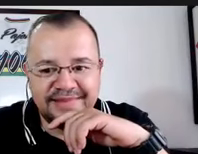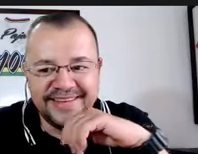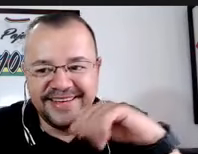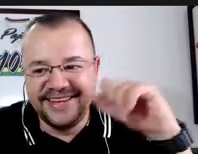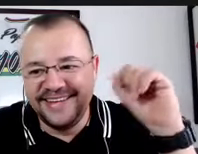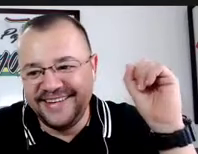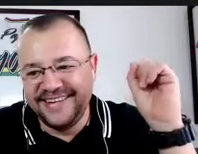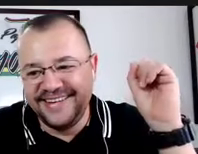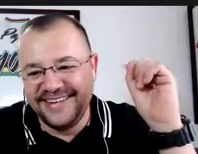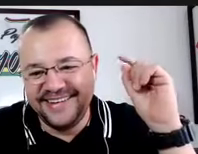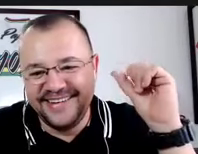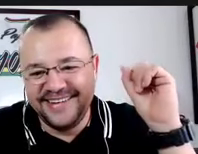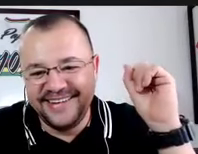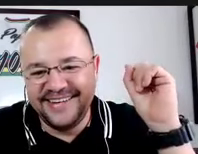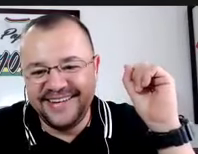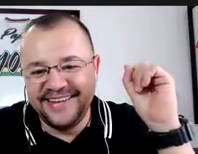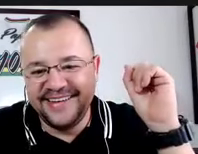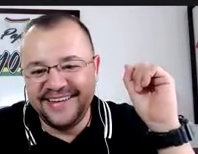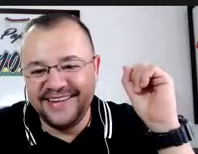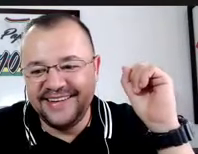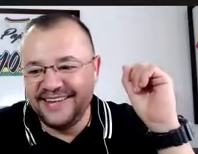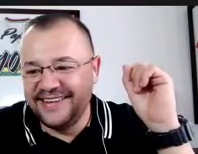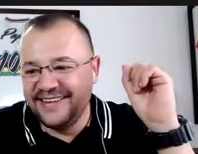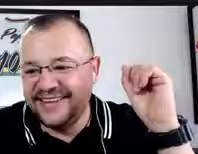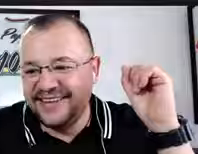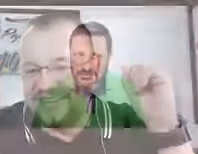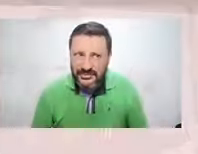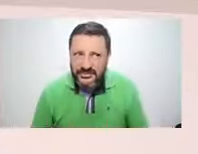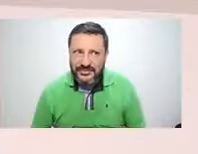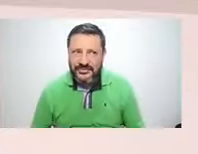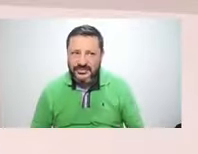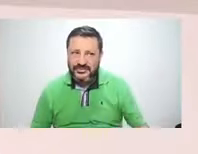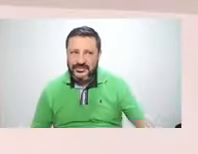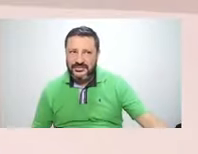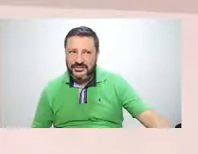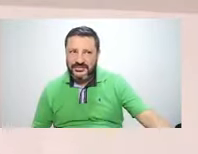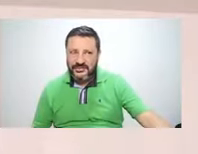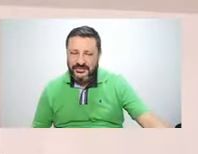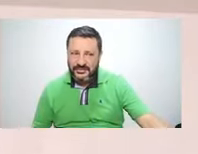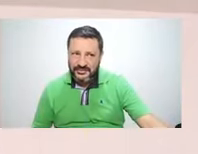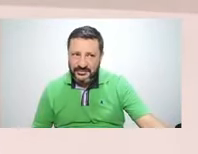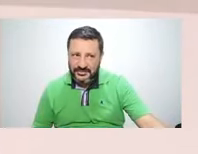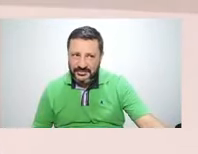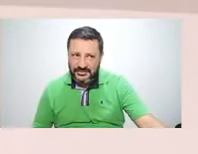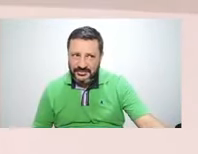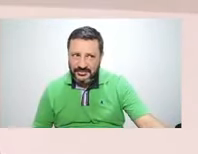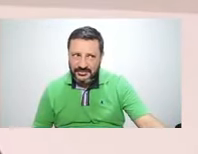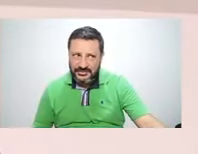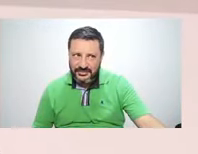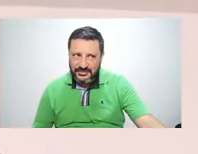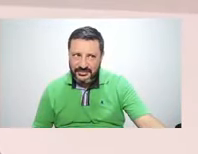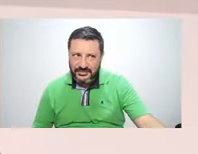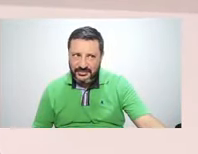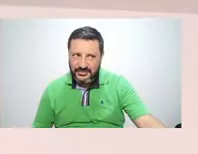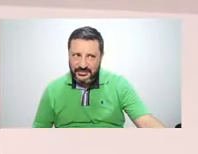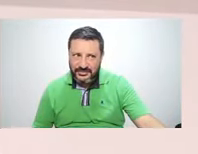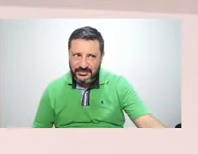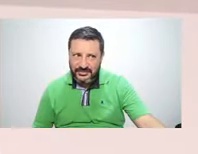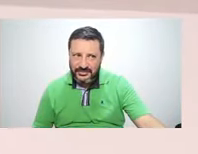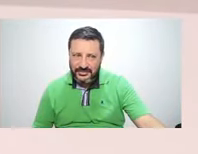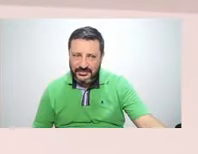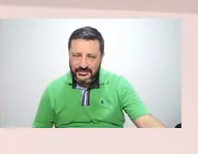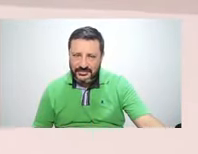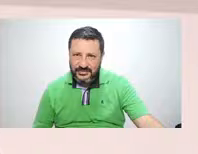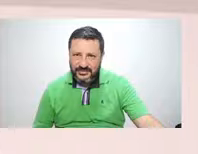veo compitiendo, no es lo mío. Entonces mi mamá me dijo, bueno, no, sálgase, porque yo ya pues